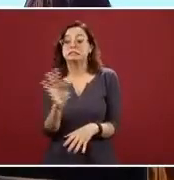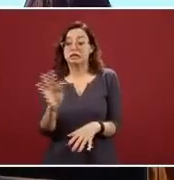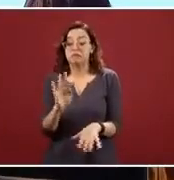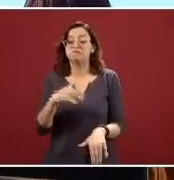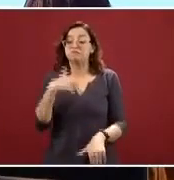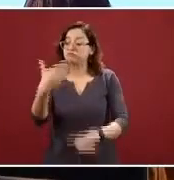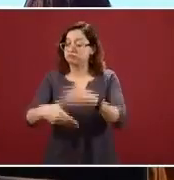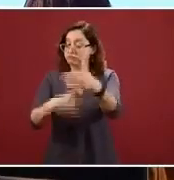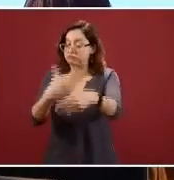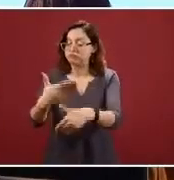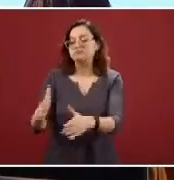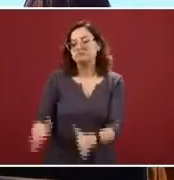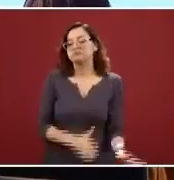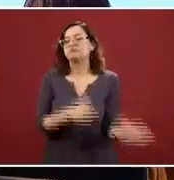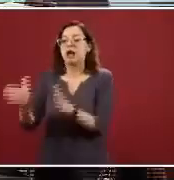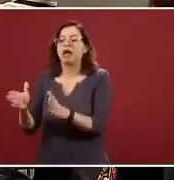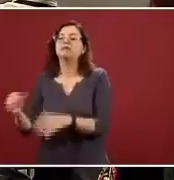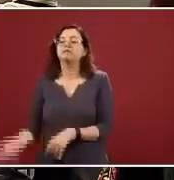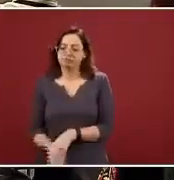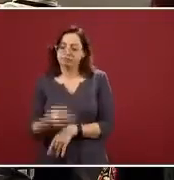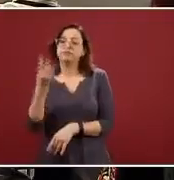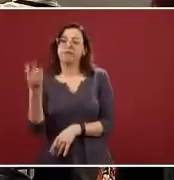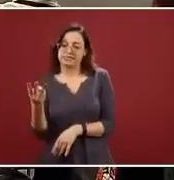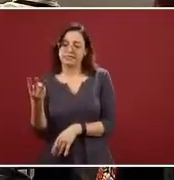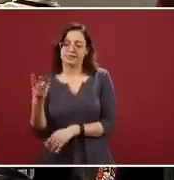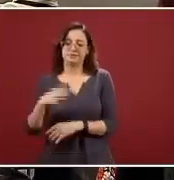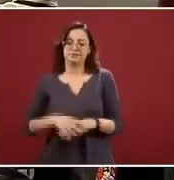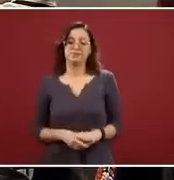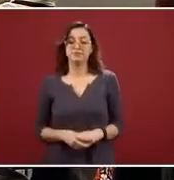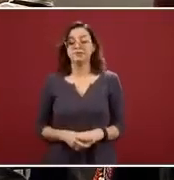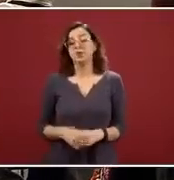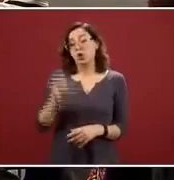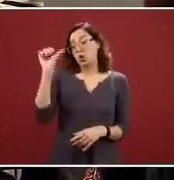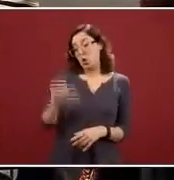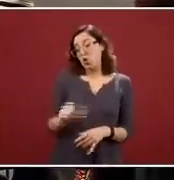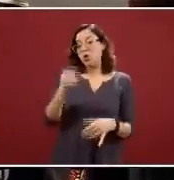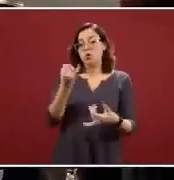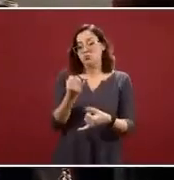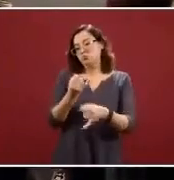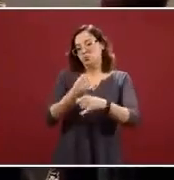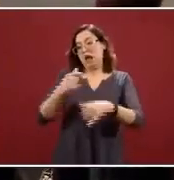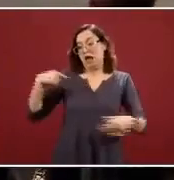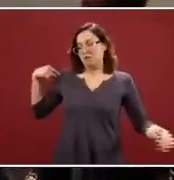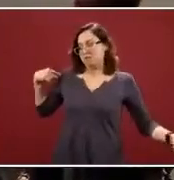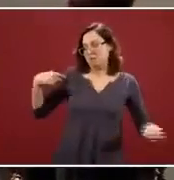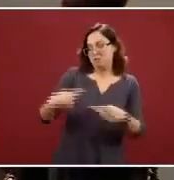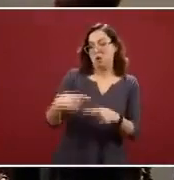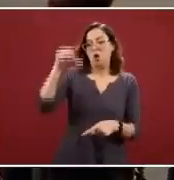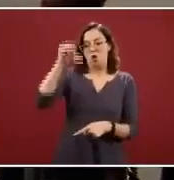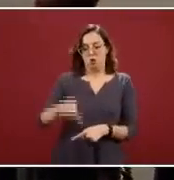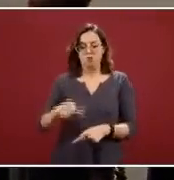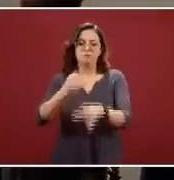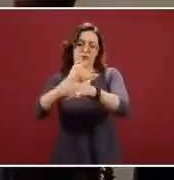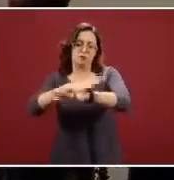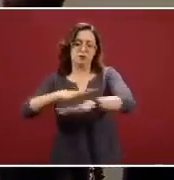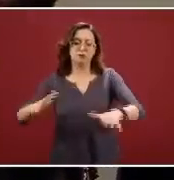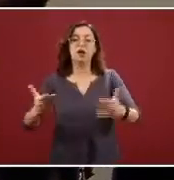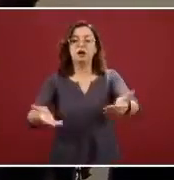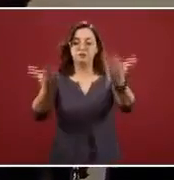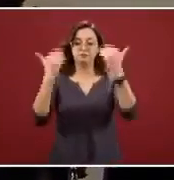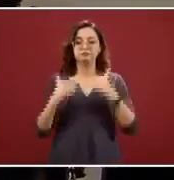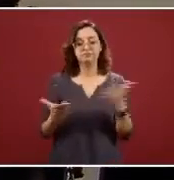3. Ese sería el panorama para el día de hoy, y entonces ahora sí le cedería el tiempo al doctor Ruy López